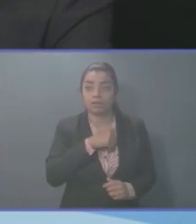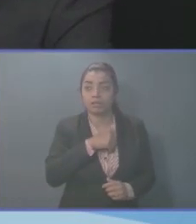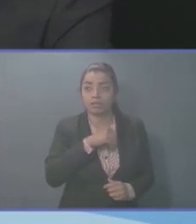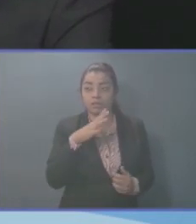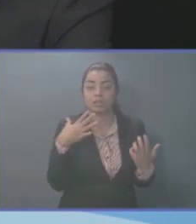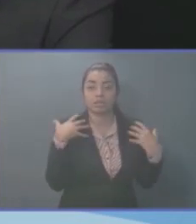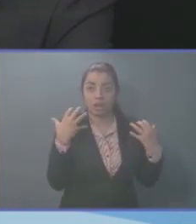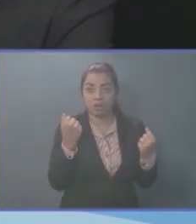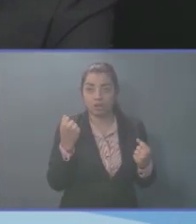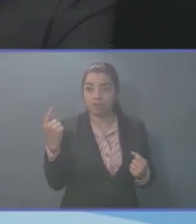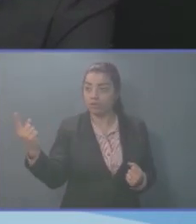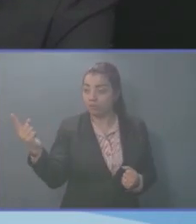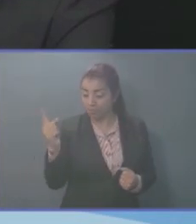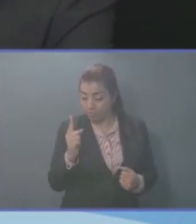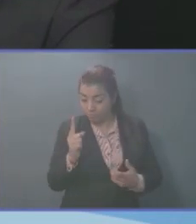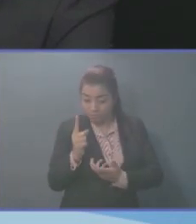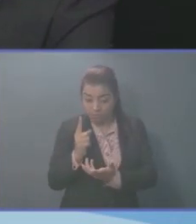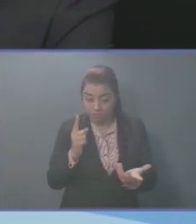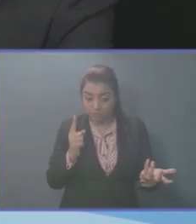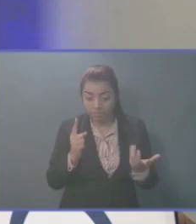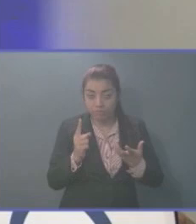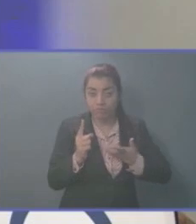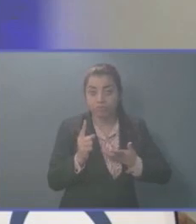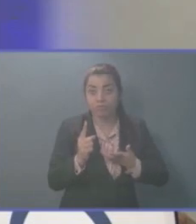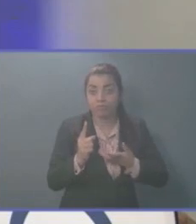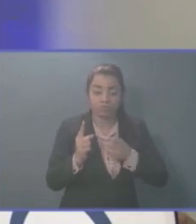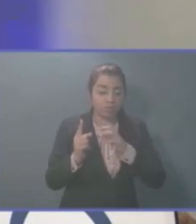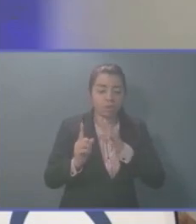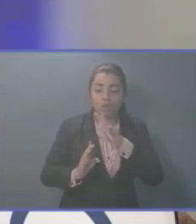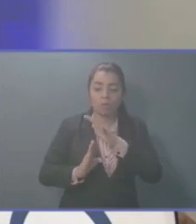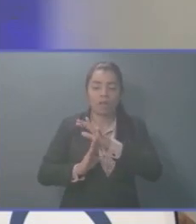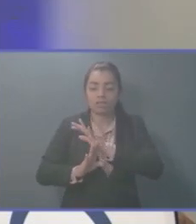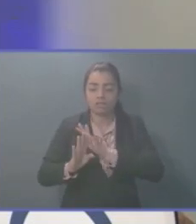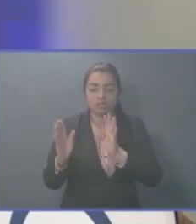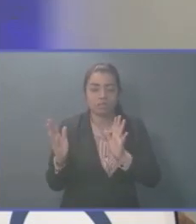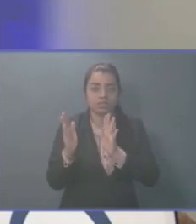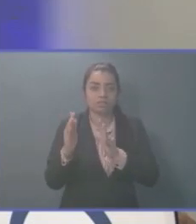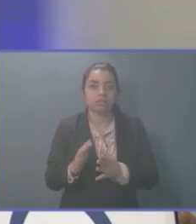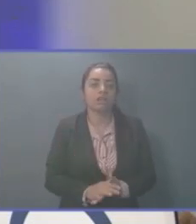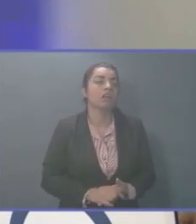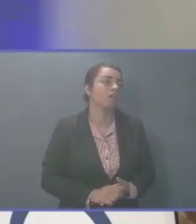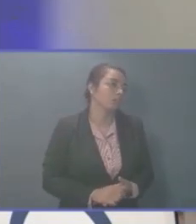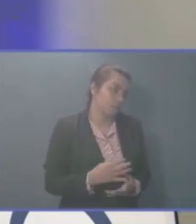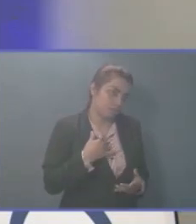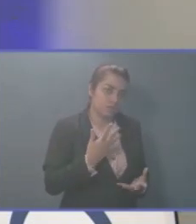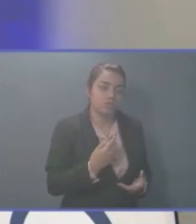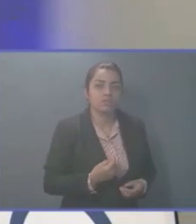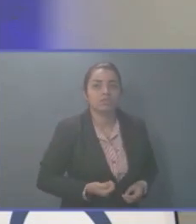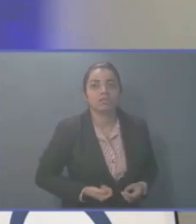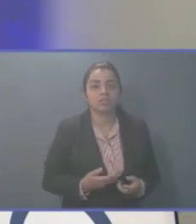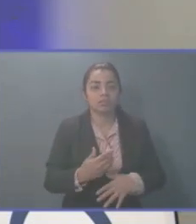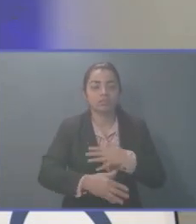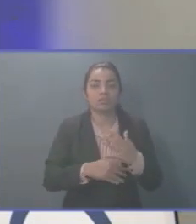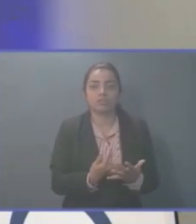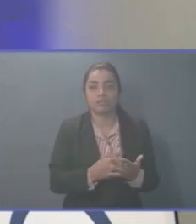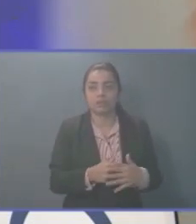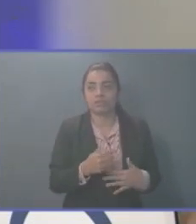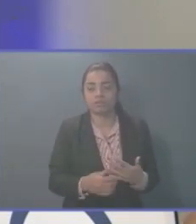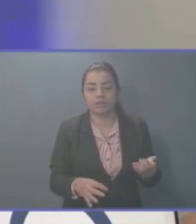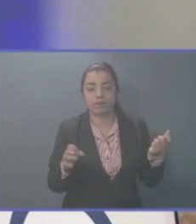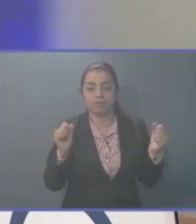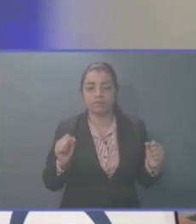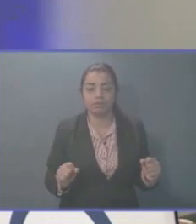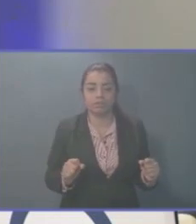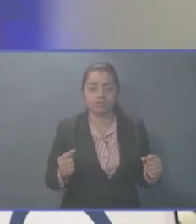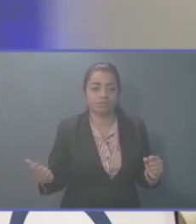de Salud. Bueno, yo quiero decir, no comparto esa declaración del presidente de la Asamblea Legislativa. Creo que sería un